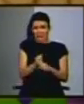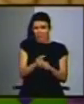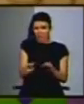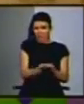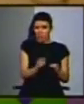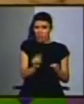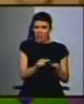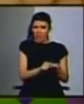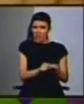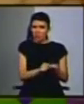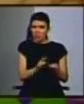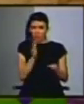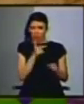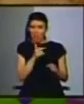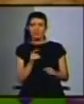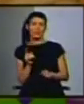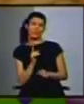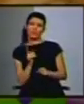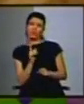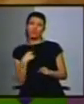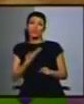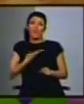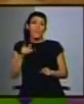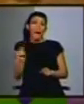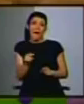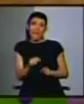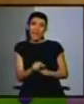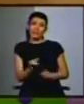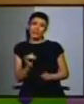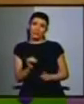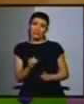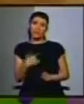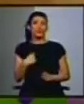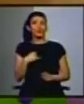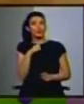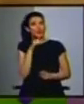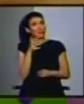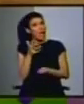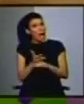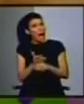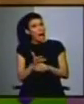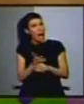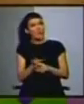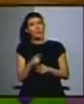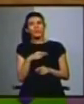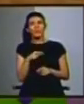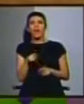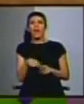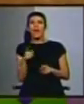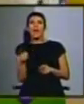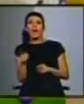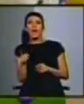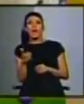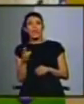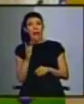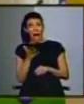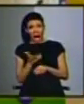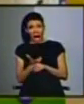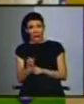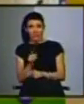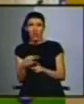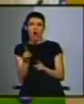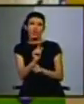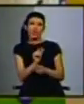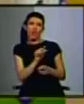más económica que tengo yo y no sé si existe desloratadina genérica, porque la que es genérica es la loratadina, la que da sueño. Sin embargo,